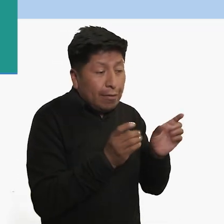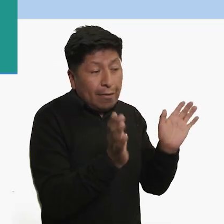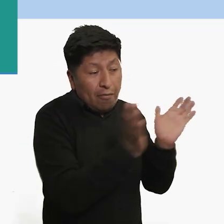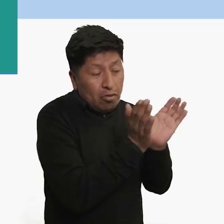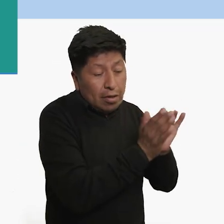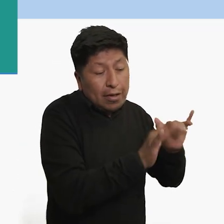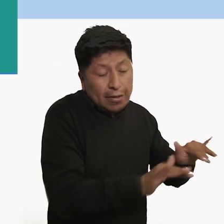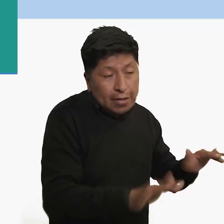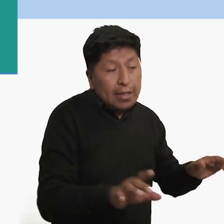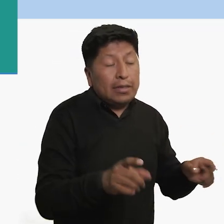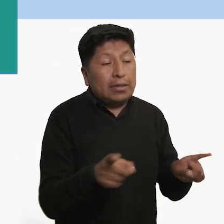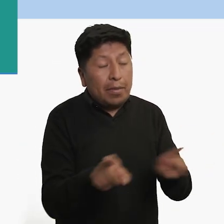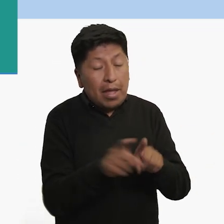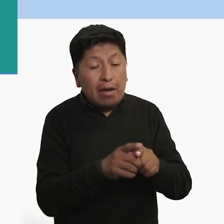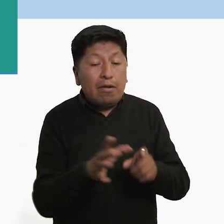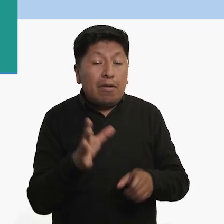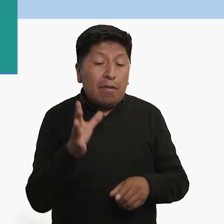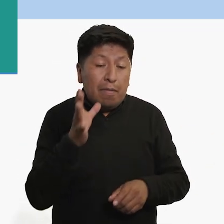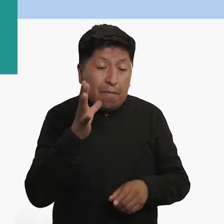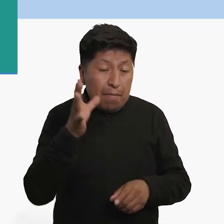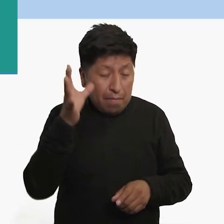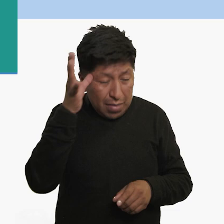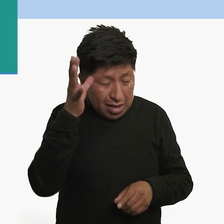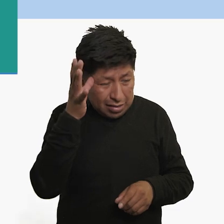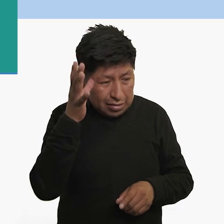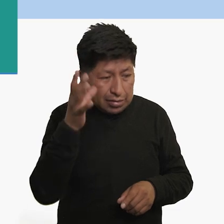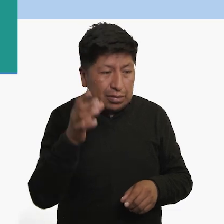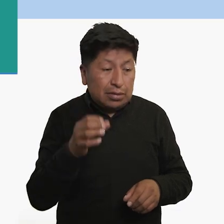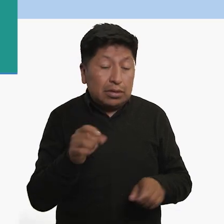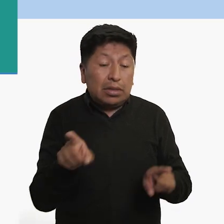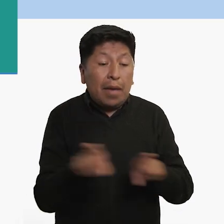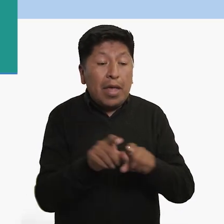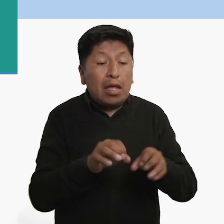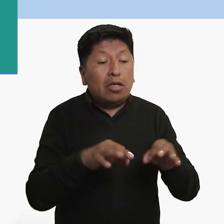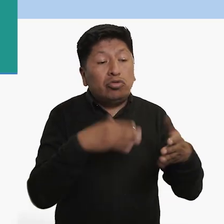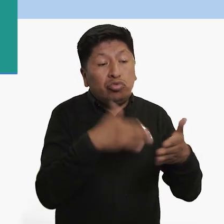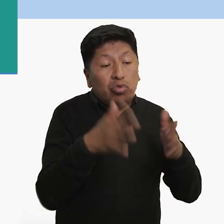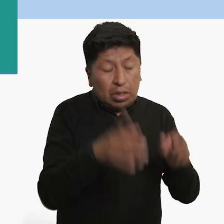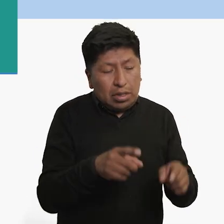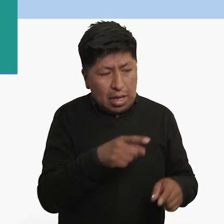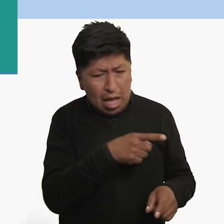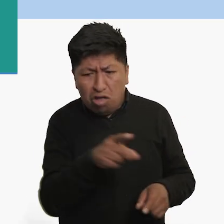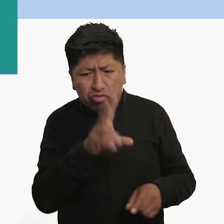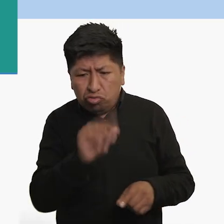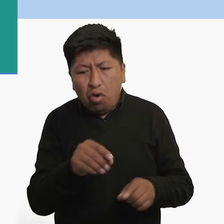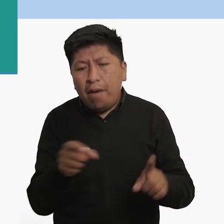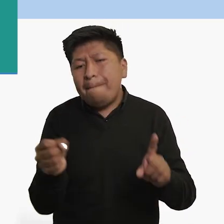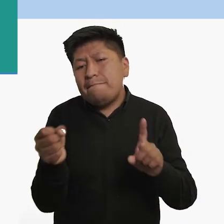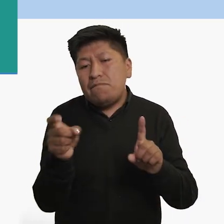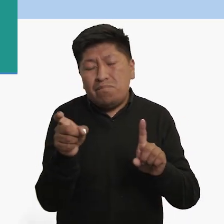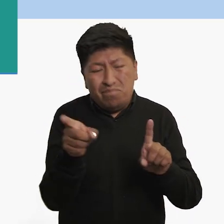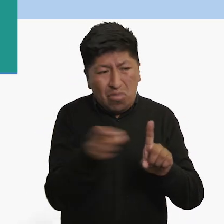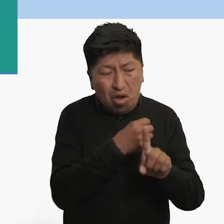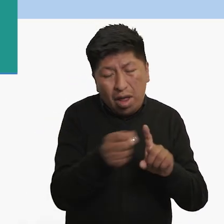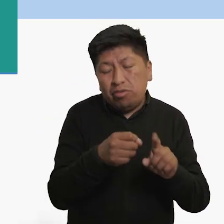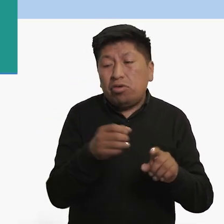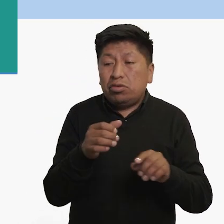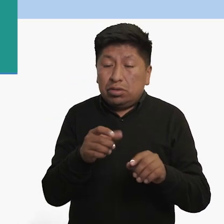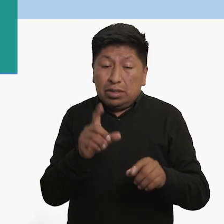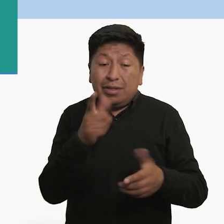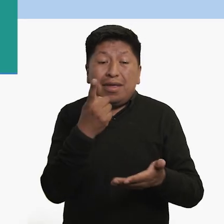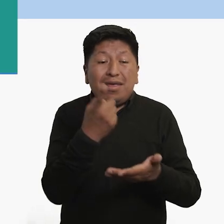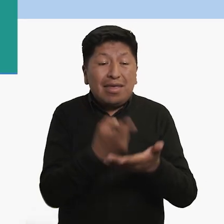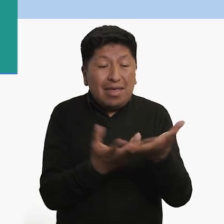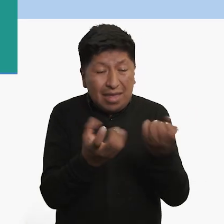Defensoría de la Niñez y Adolescencia y a los padres de la o el estudiante, siempre que estos no sean los posibles agresores, estén involucrados o